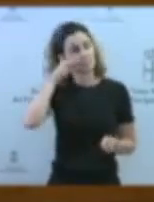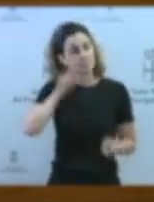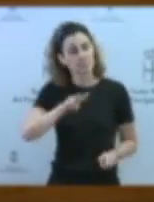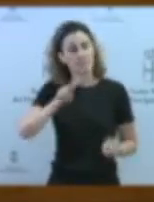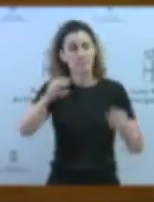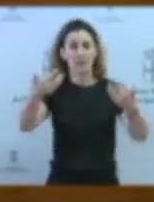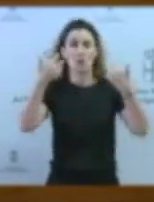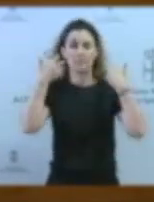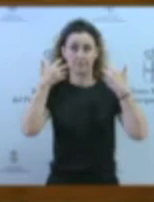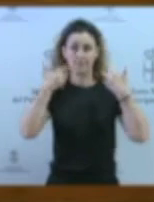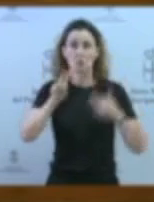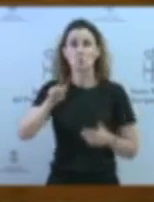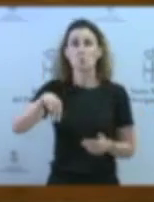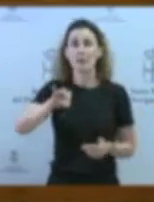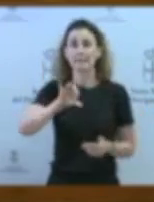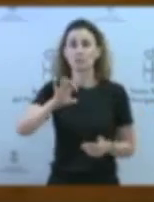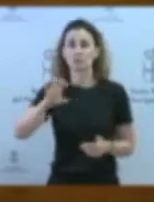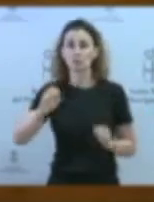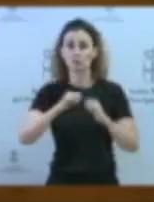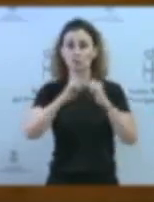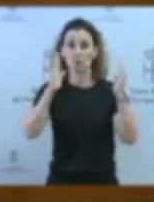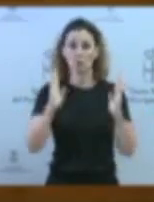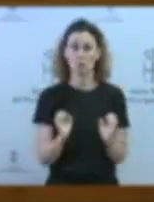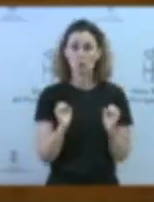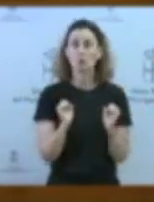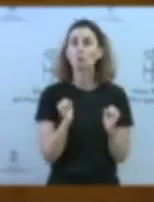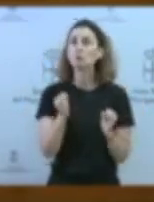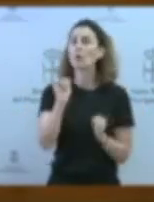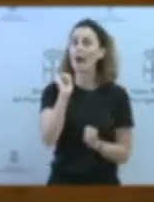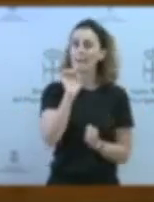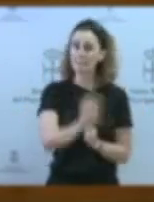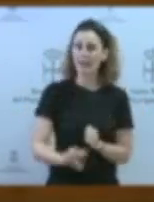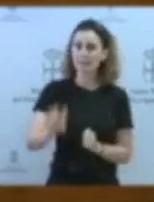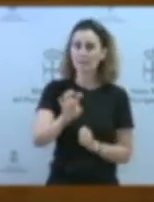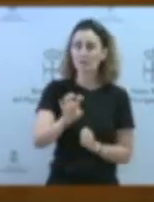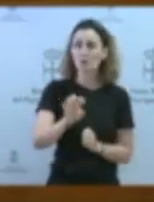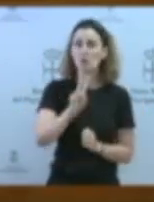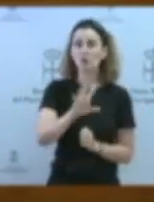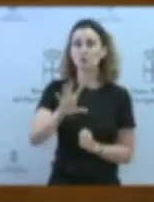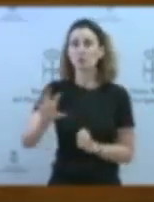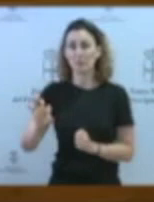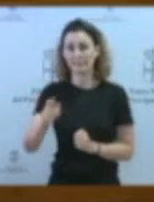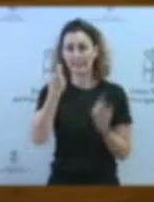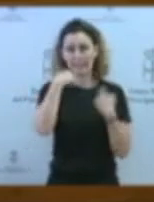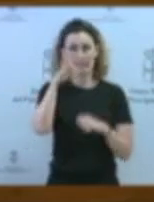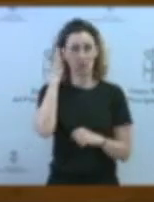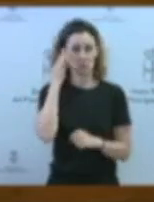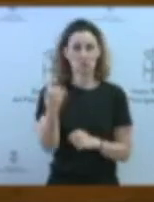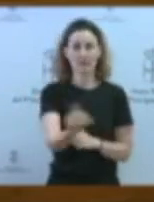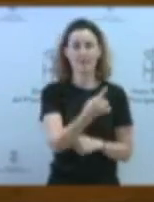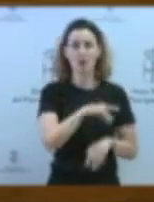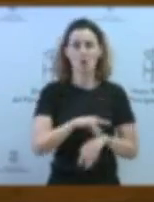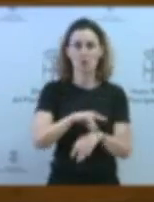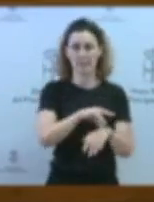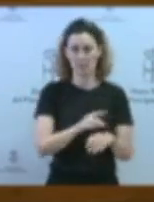los países, que se tengan 250 alumnos o alumnas por orientador u orientadora. Por tanto,